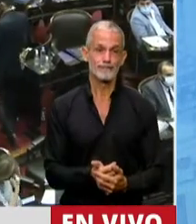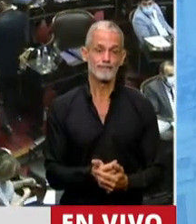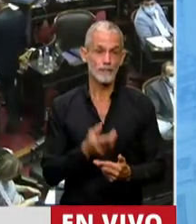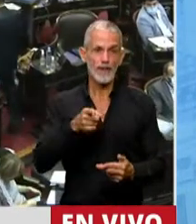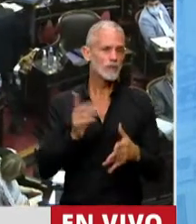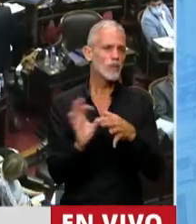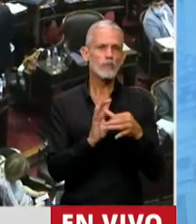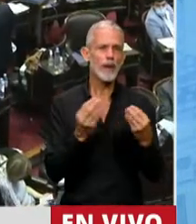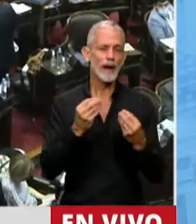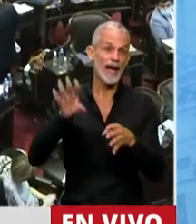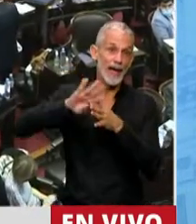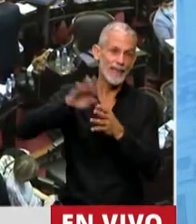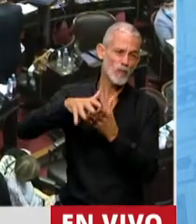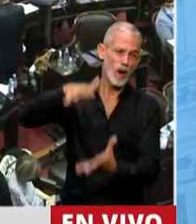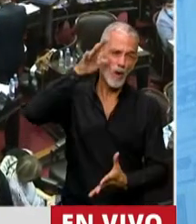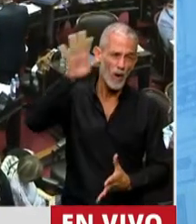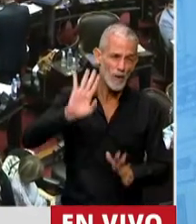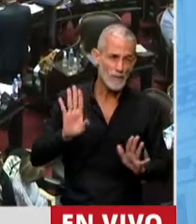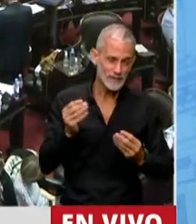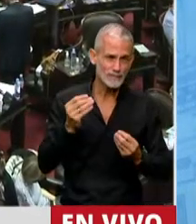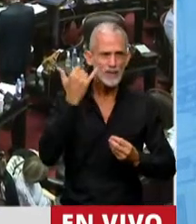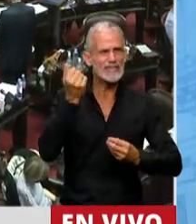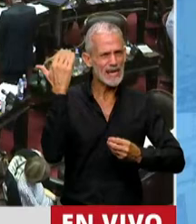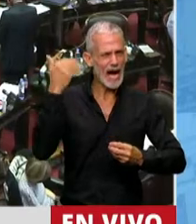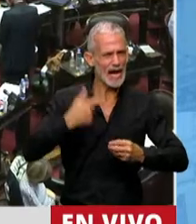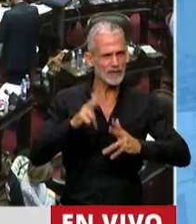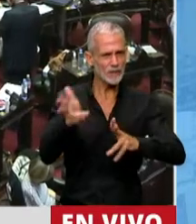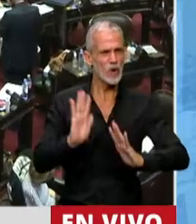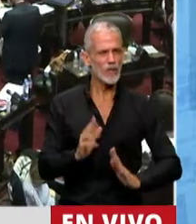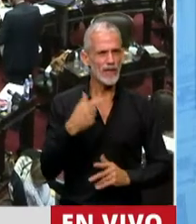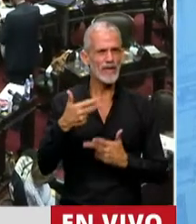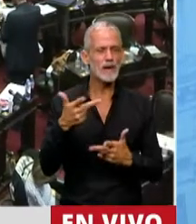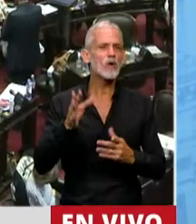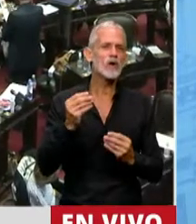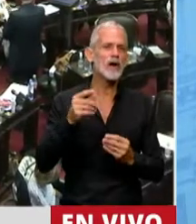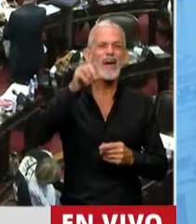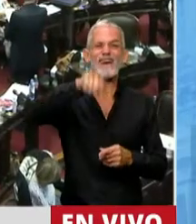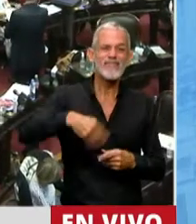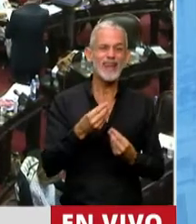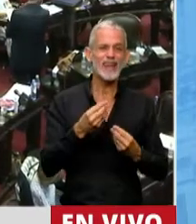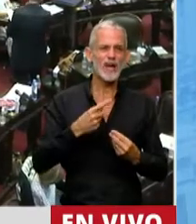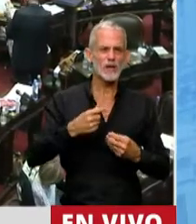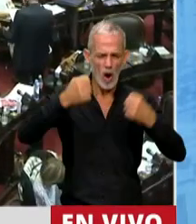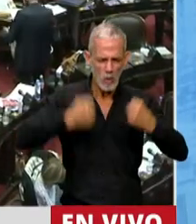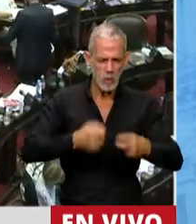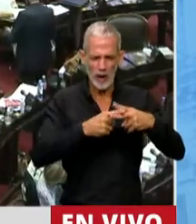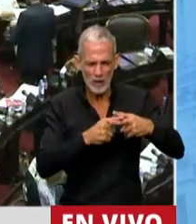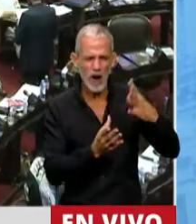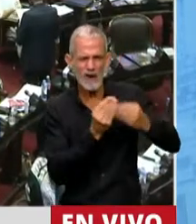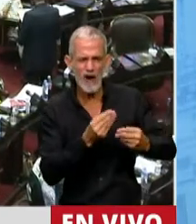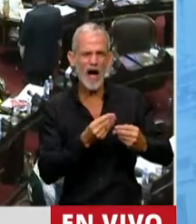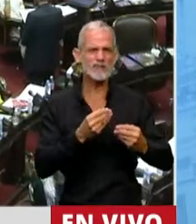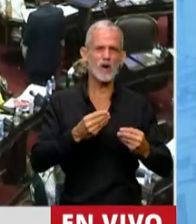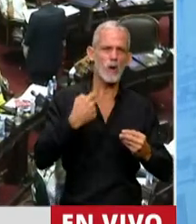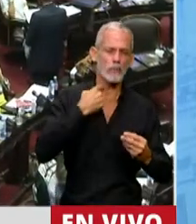Y esto tiene que ver con que el sobreendeudamiento no es, lo hemos dicho en otras oportunidades, no es el resultado de una negligencia técnica o económica,